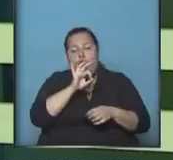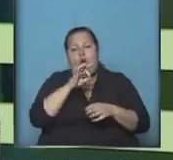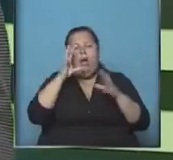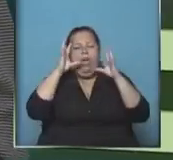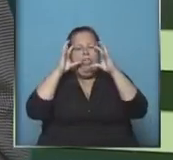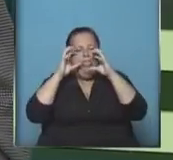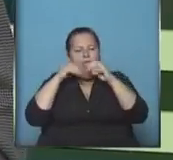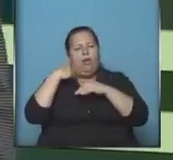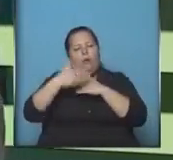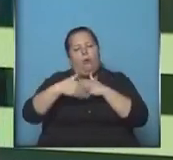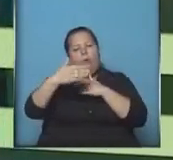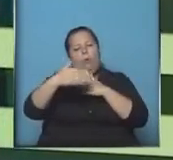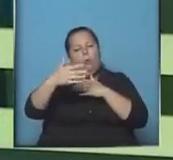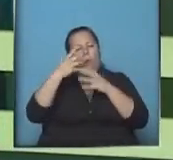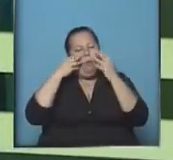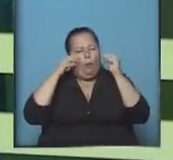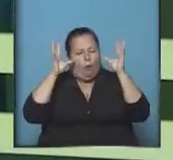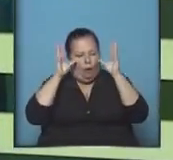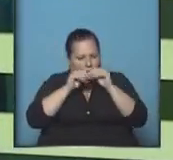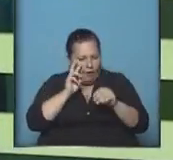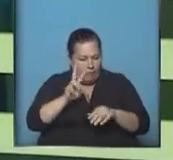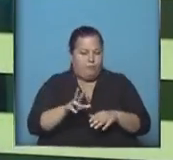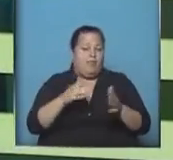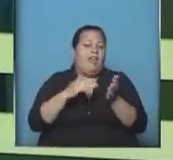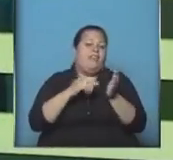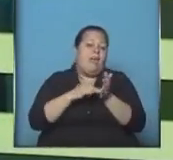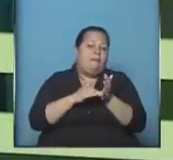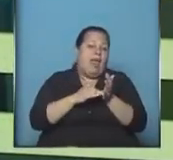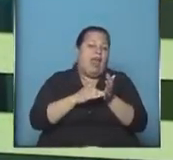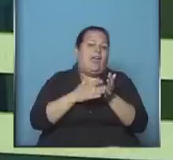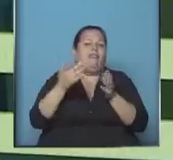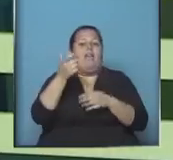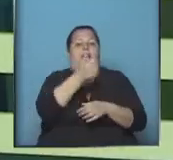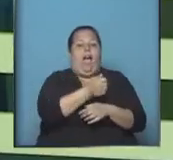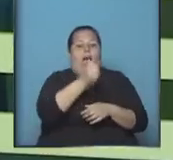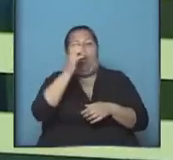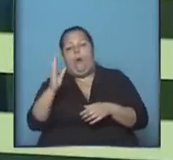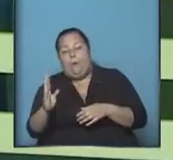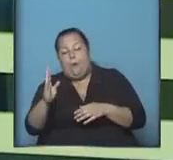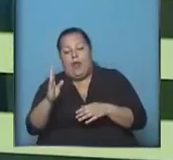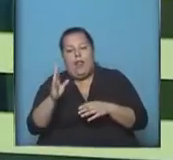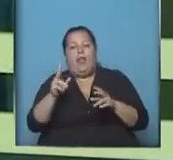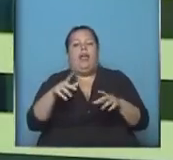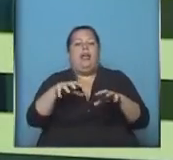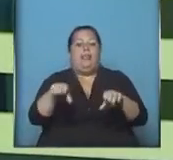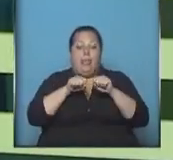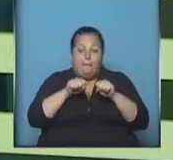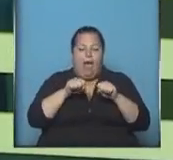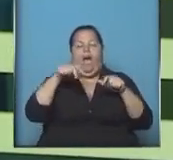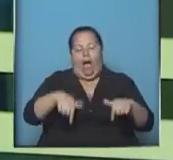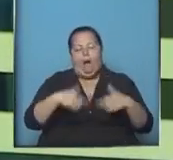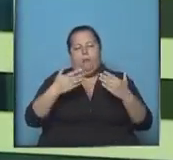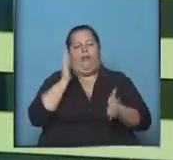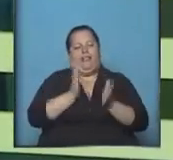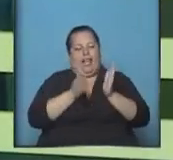deterioro progresivo de la calidad y cantidad visual dependo se es un paciente a un paciente ve agarrado a tiempo a jodie